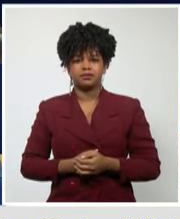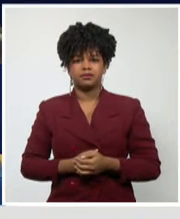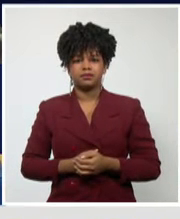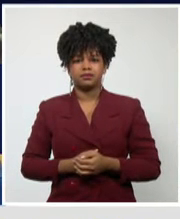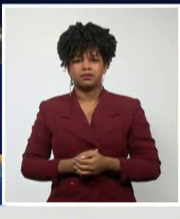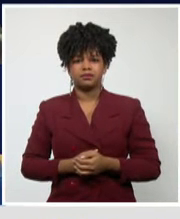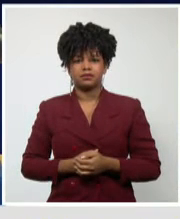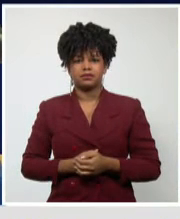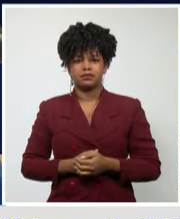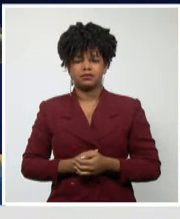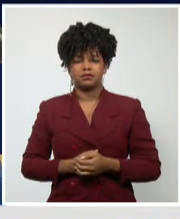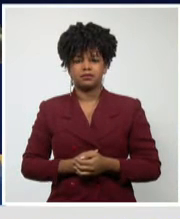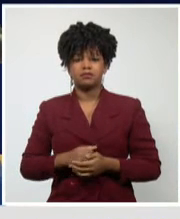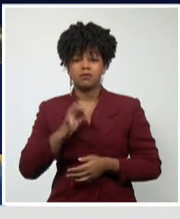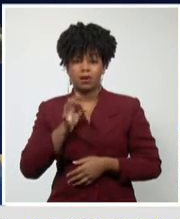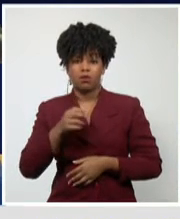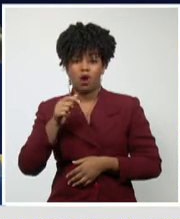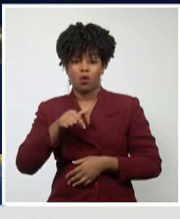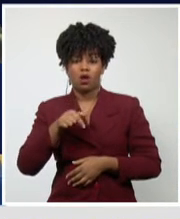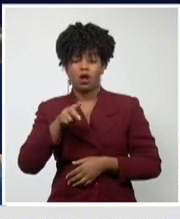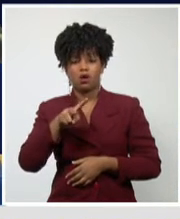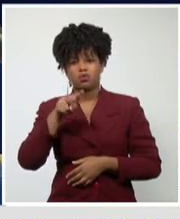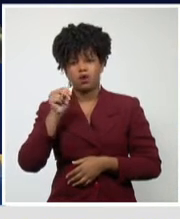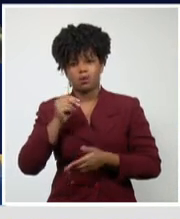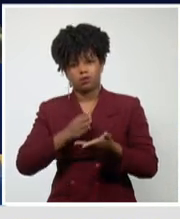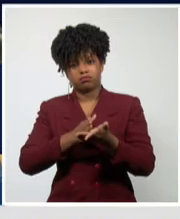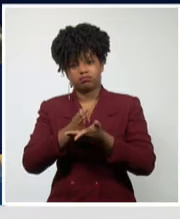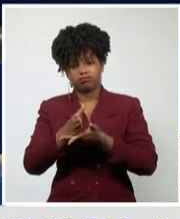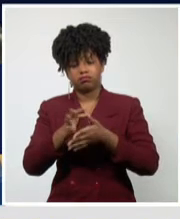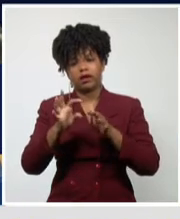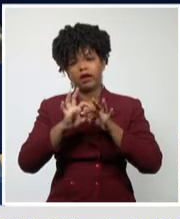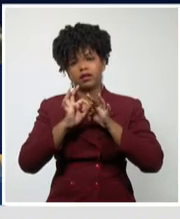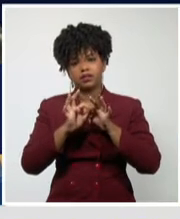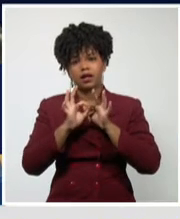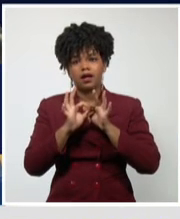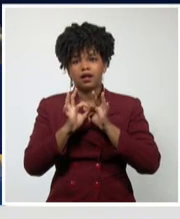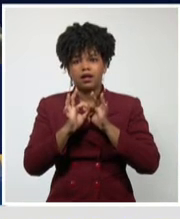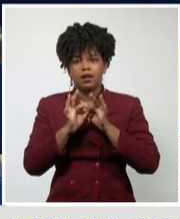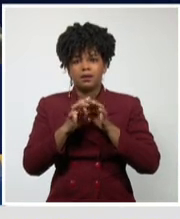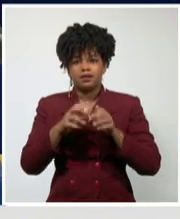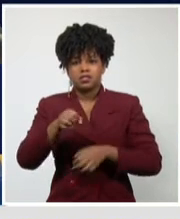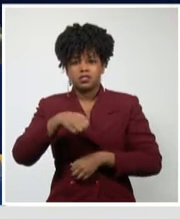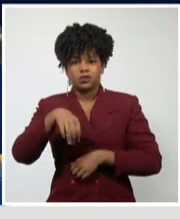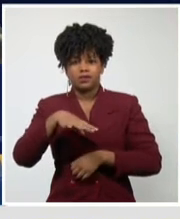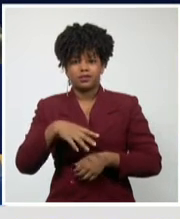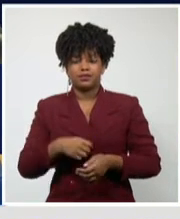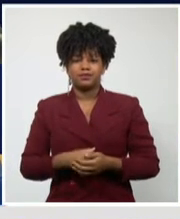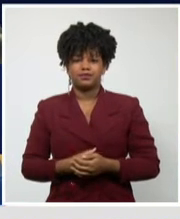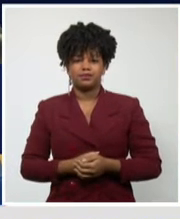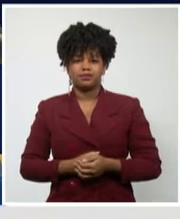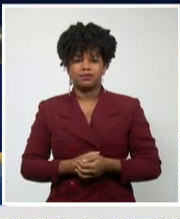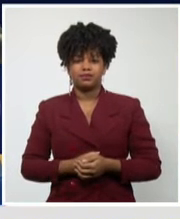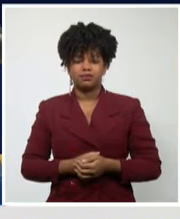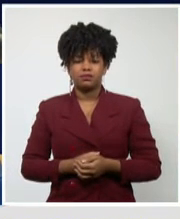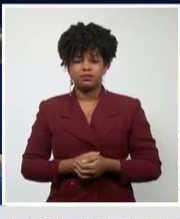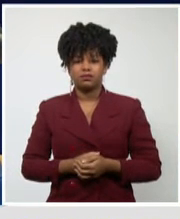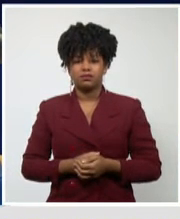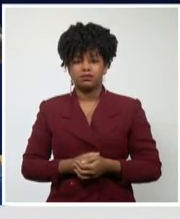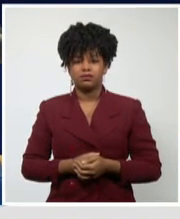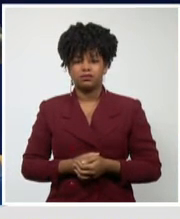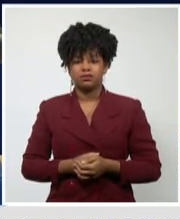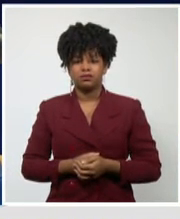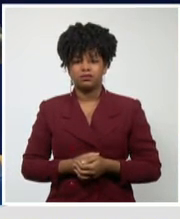incorporan que se mantienen como graves en esta situación. Ahora, en